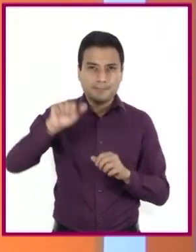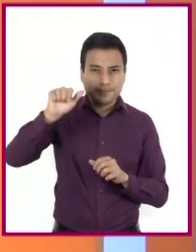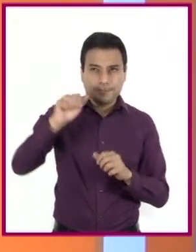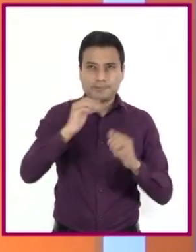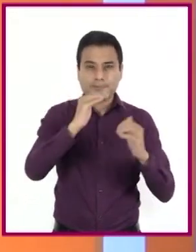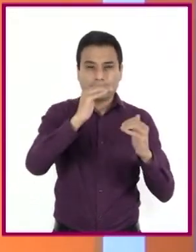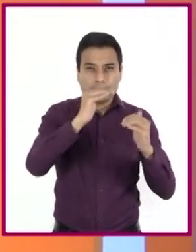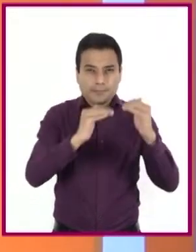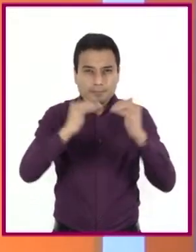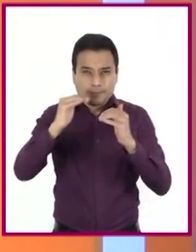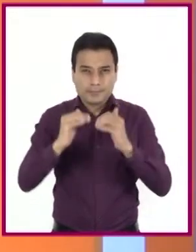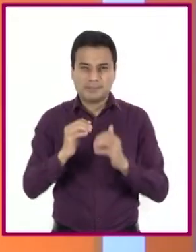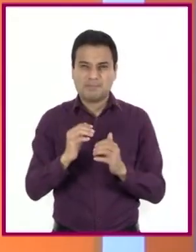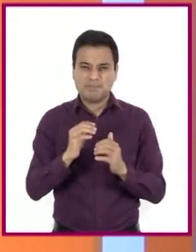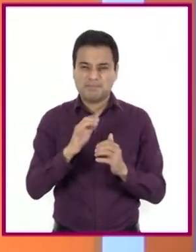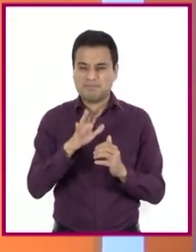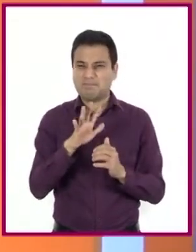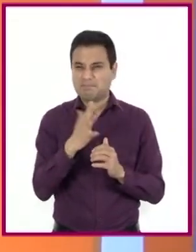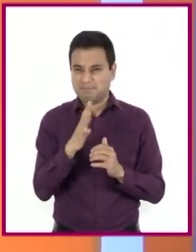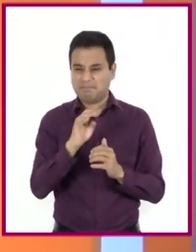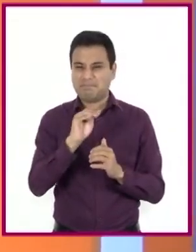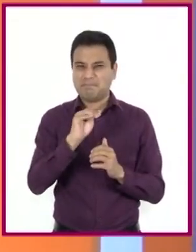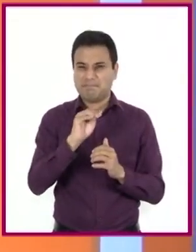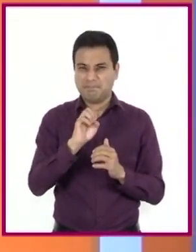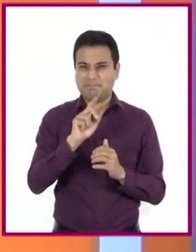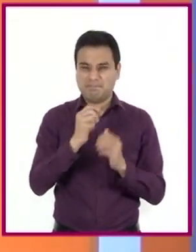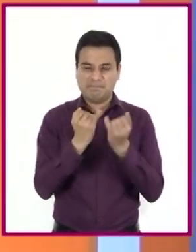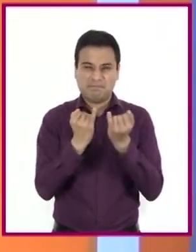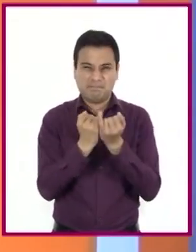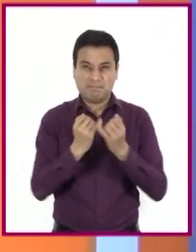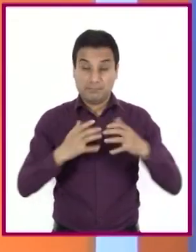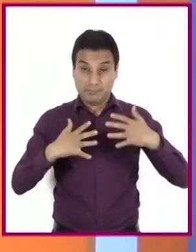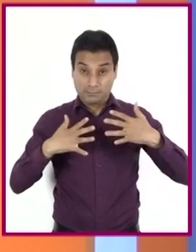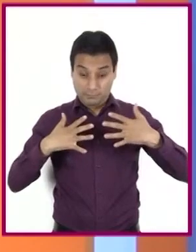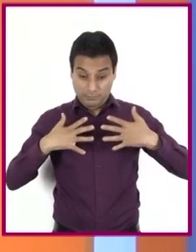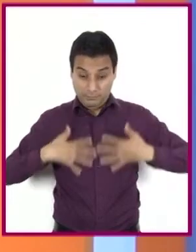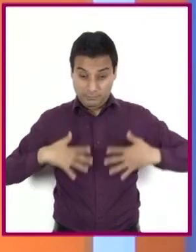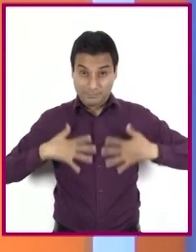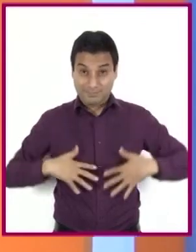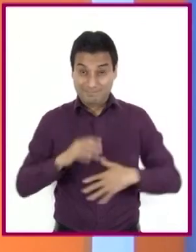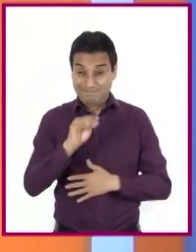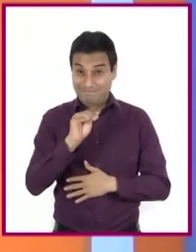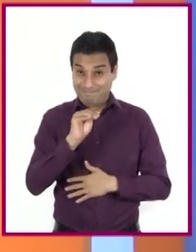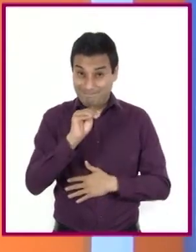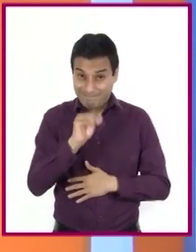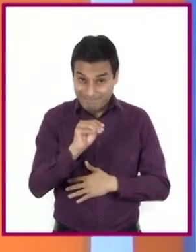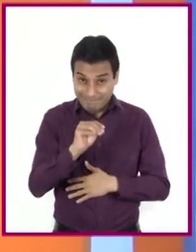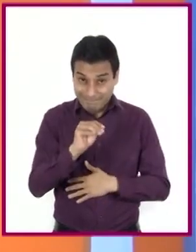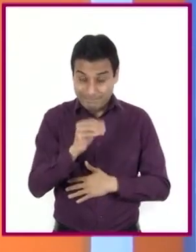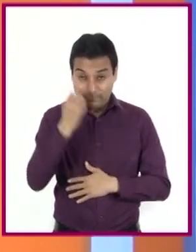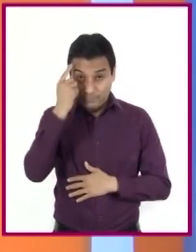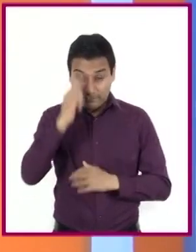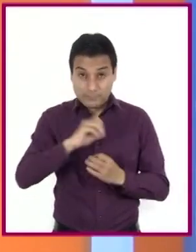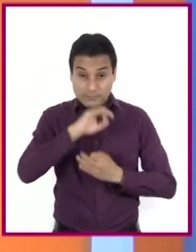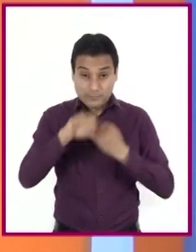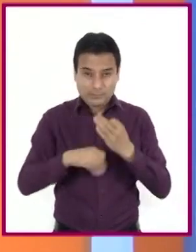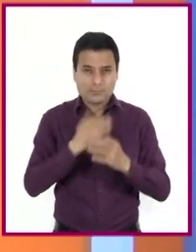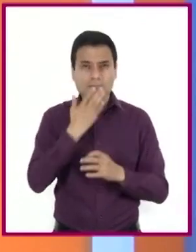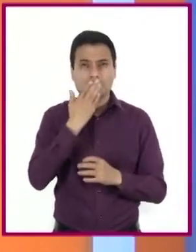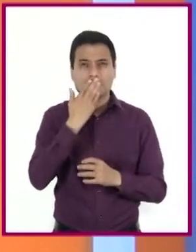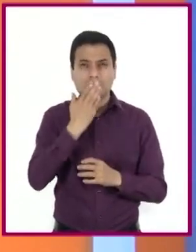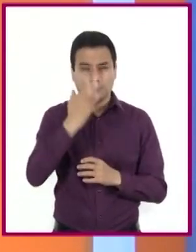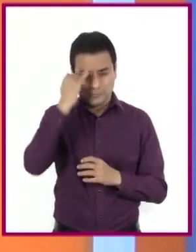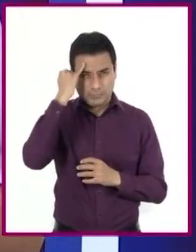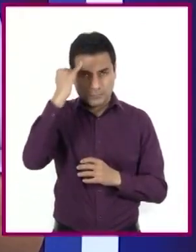este modo, decidir comprar la misma talla de uniformes mediana para todo el equipo es una buena